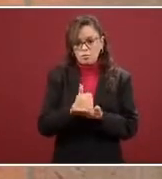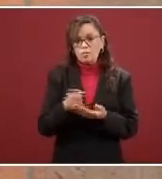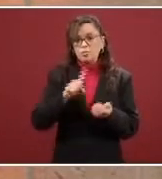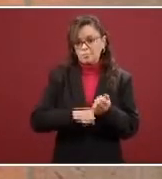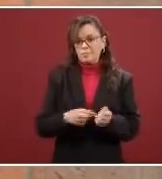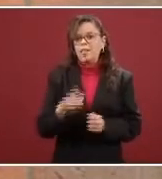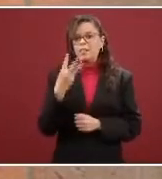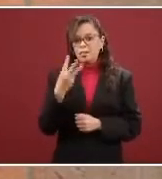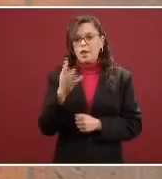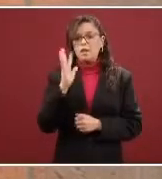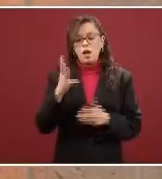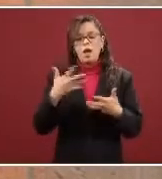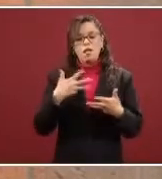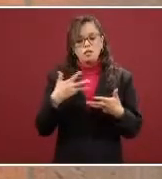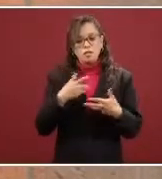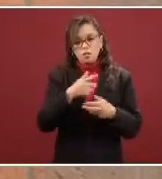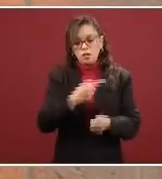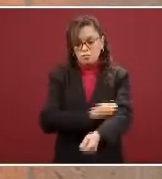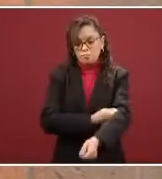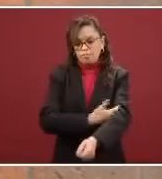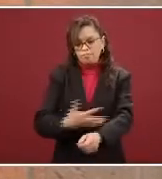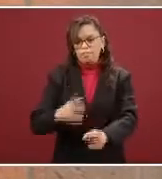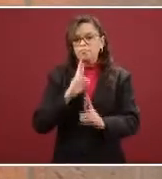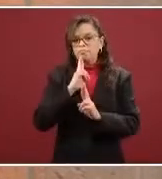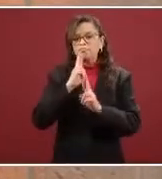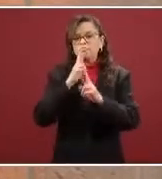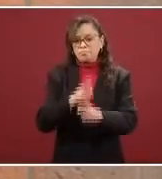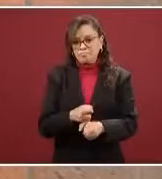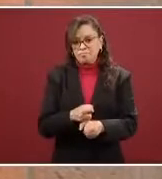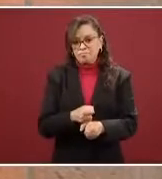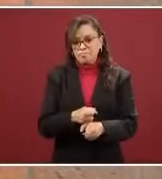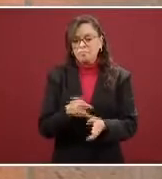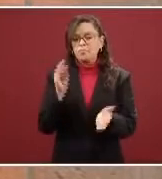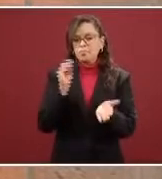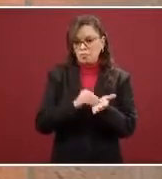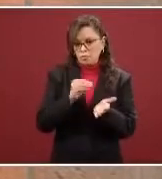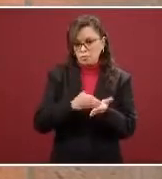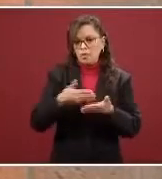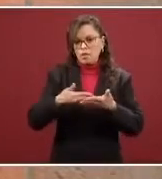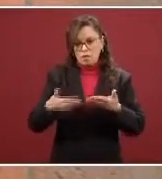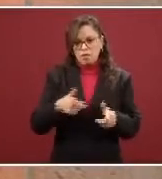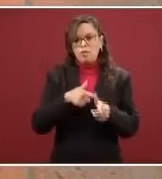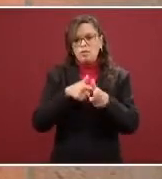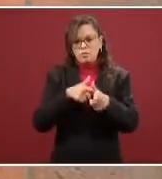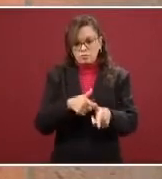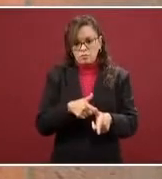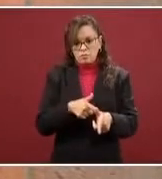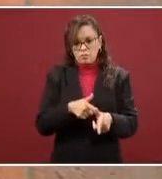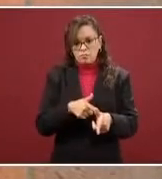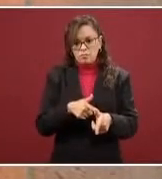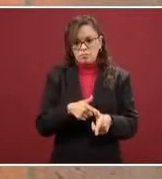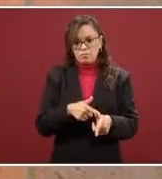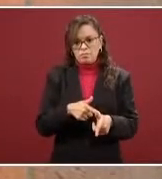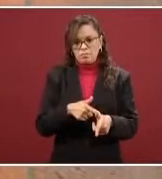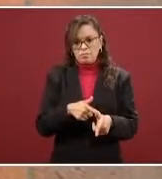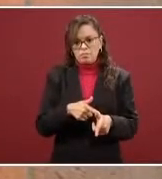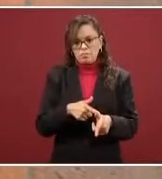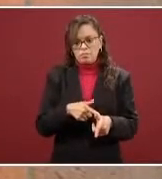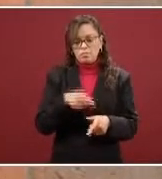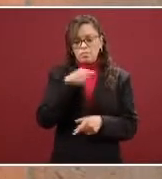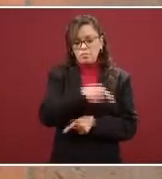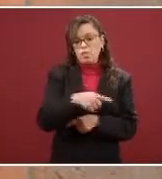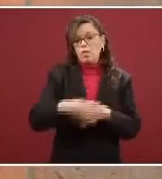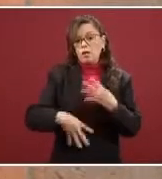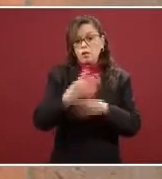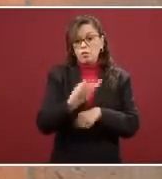con el resultado del laboratorio que se toma todavía actualmente de un caso que ha cursado con sus 14